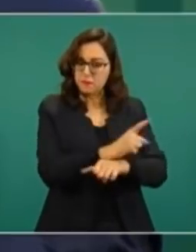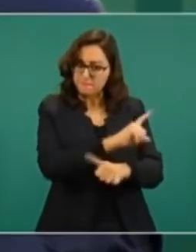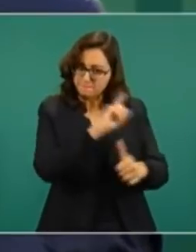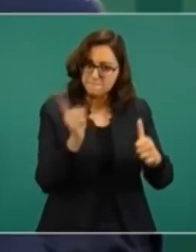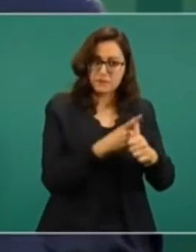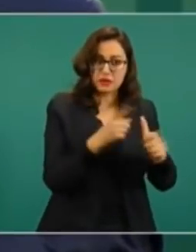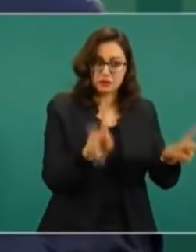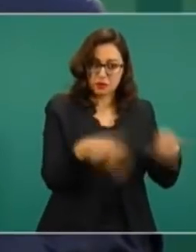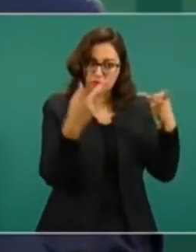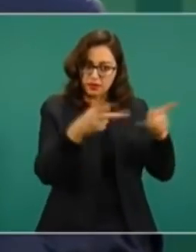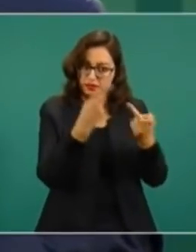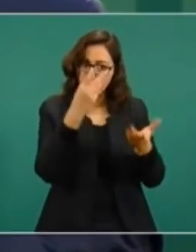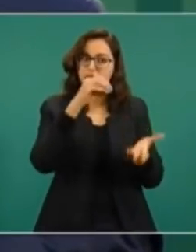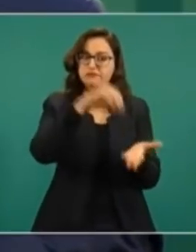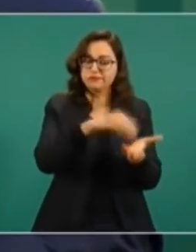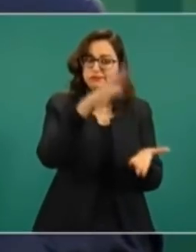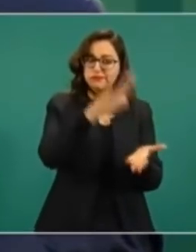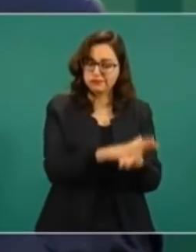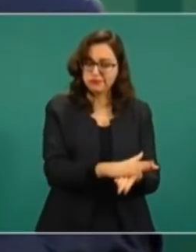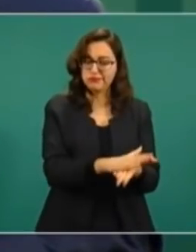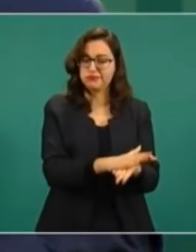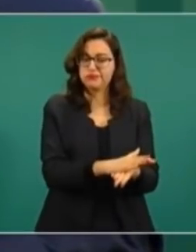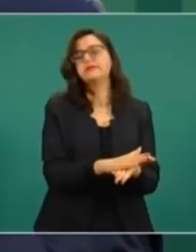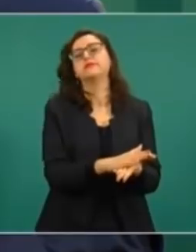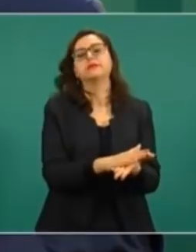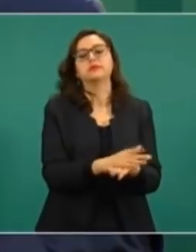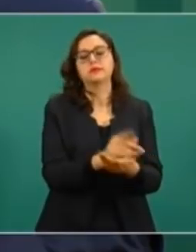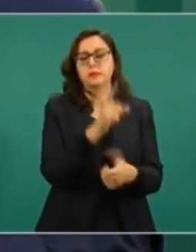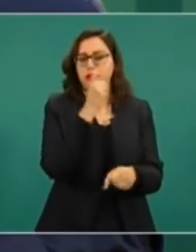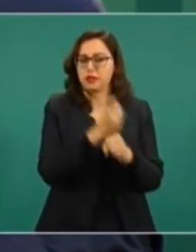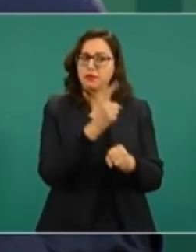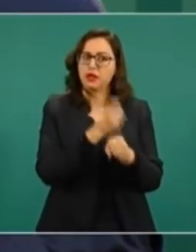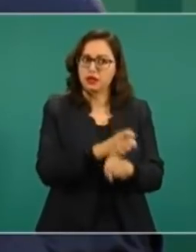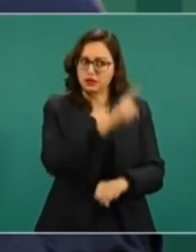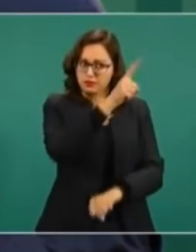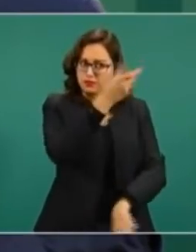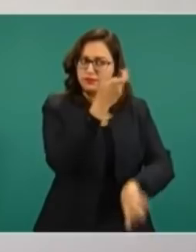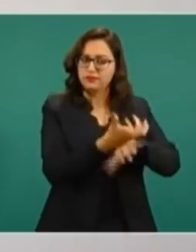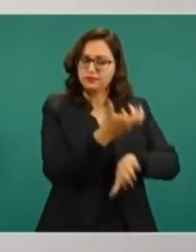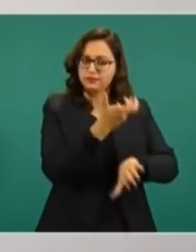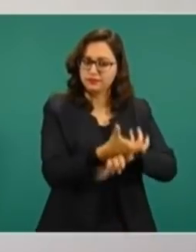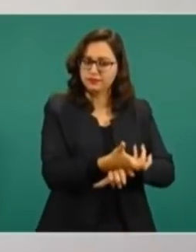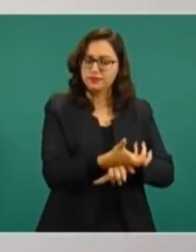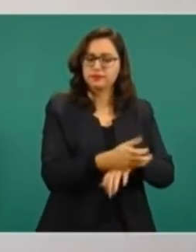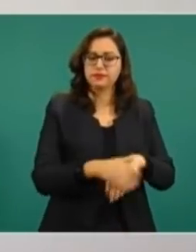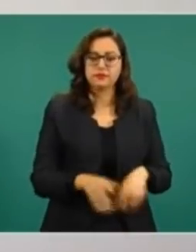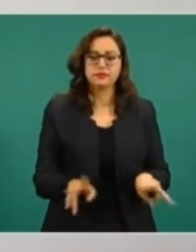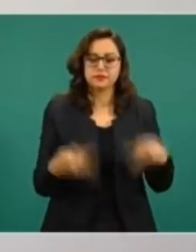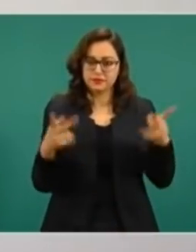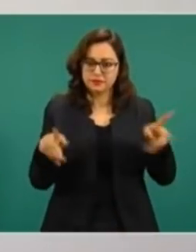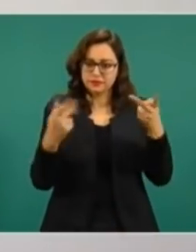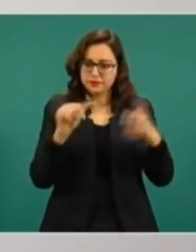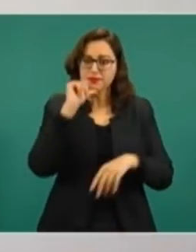se impida la entrada de las armas y que no haya